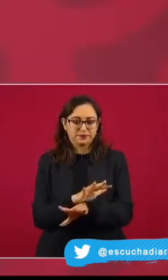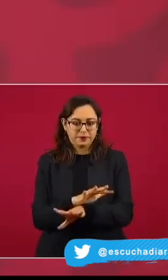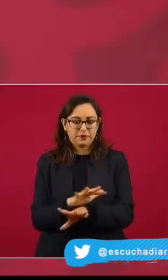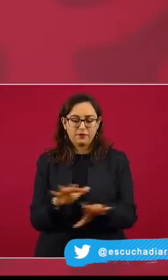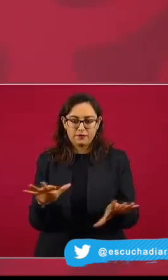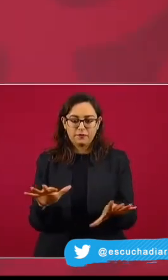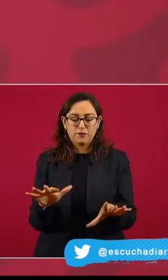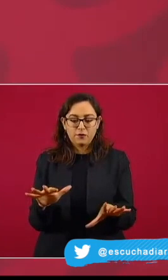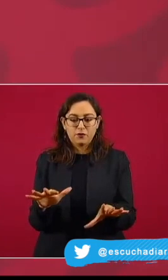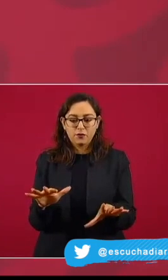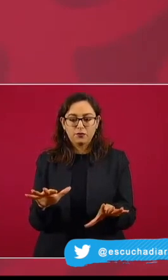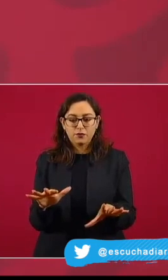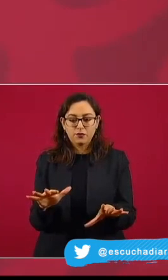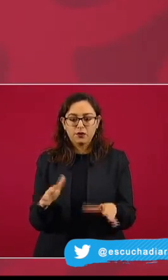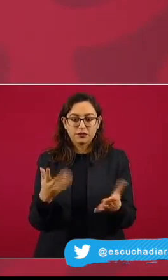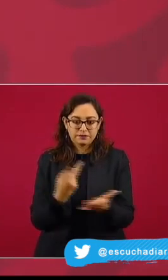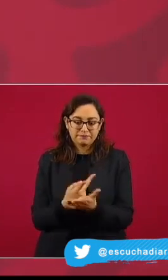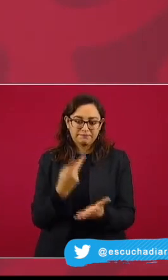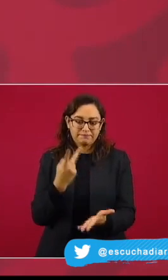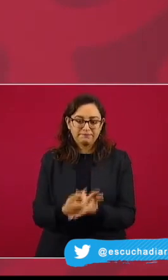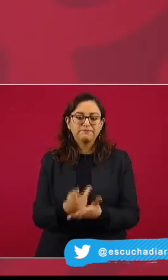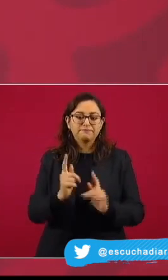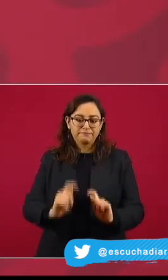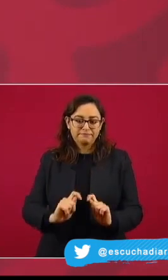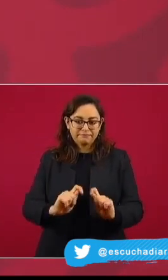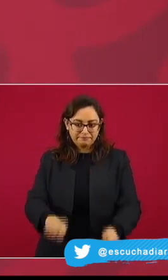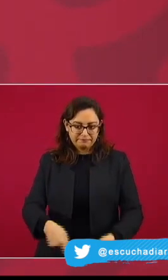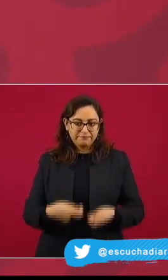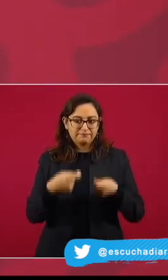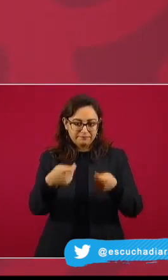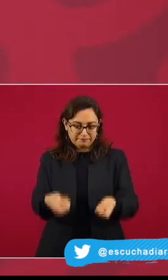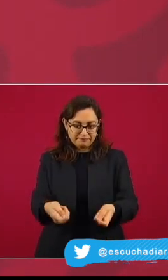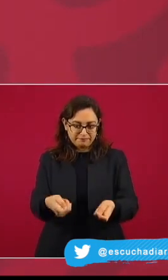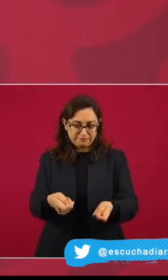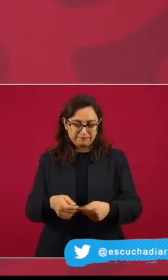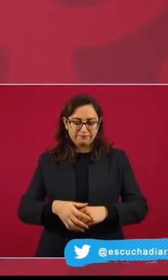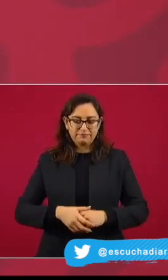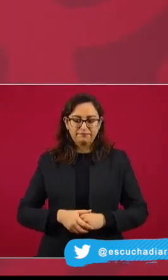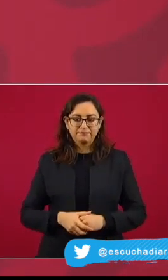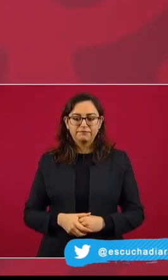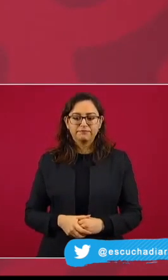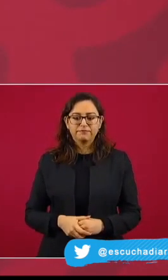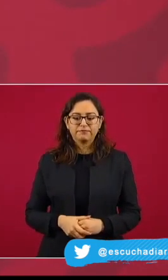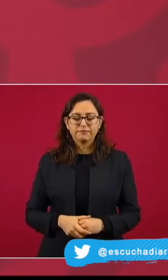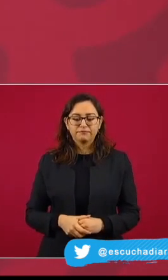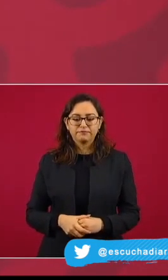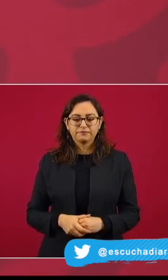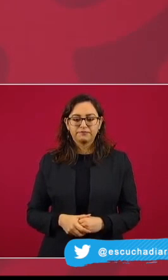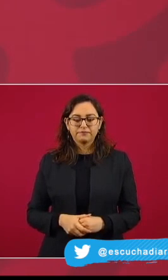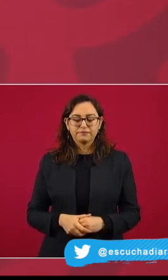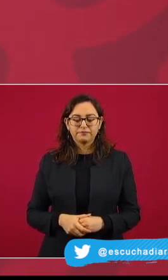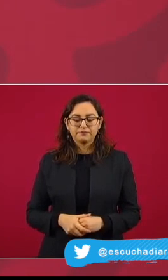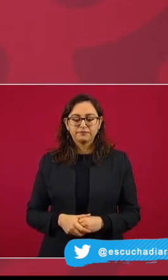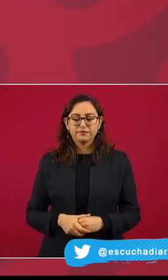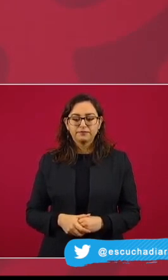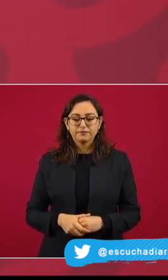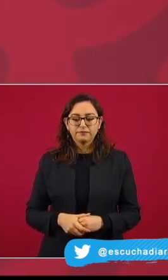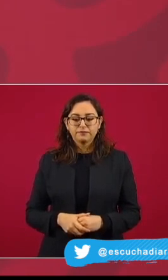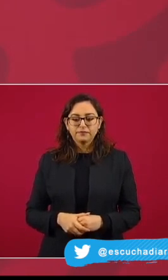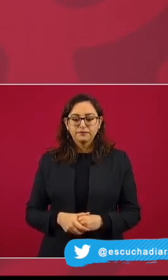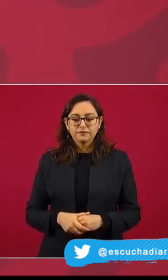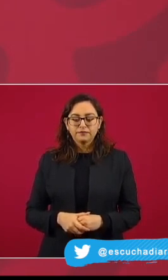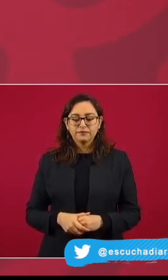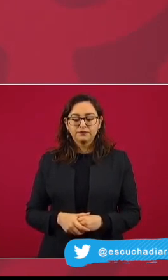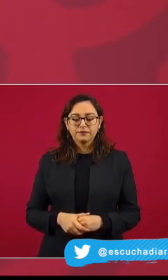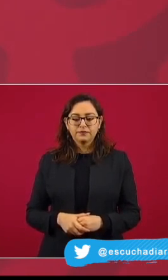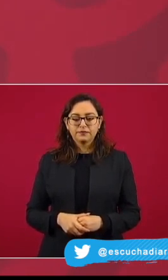la capacidad máxima, que incluye servicios de vigilancia, alimentación y lavandería. Todo esto se trata de los intereses que defiende